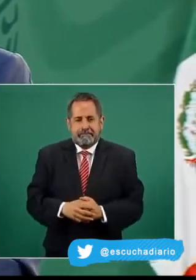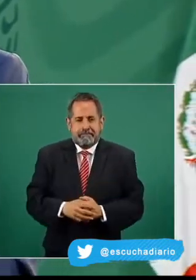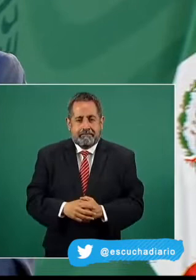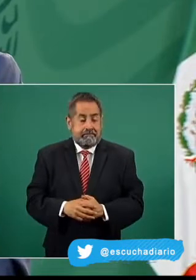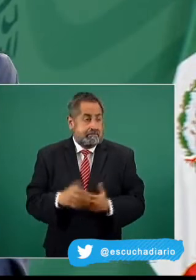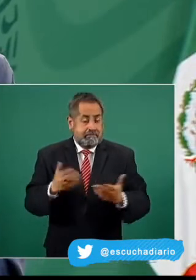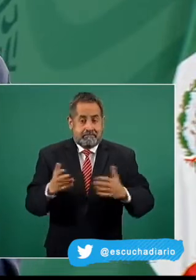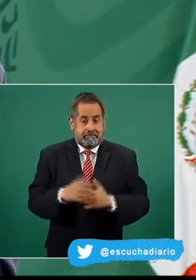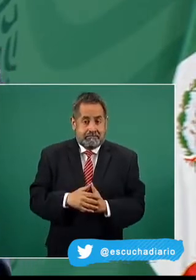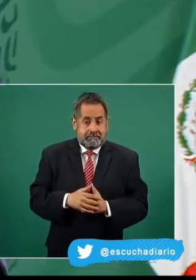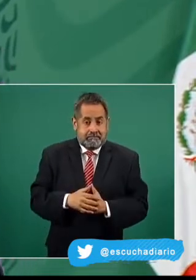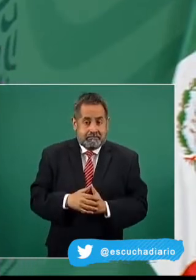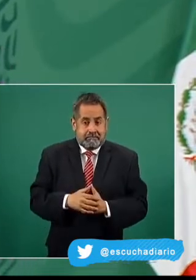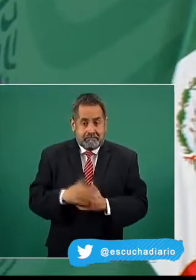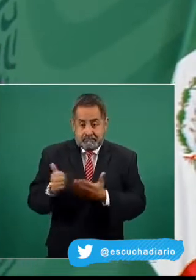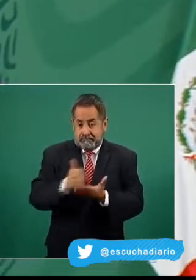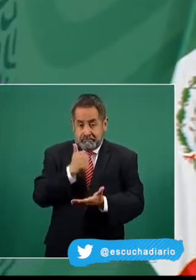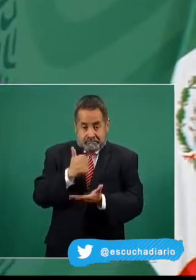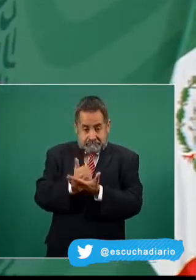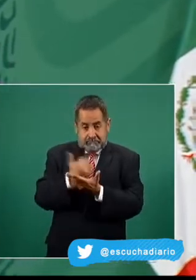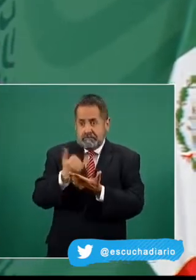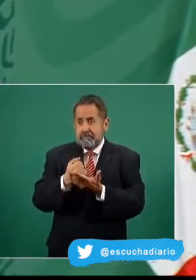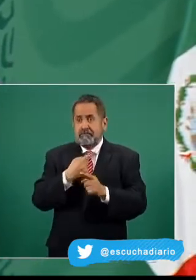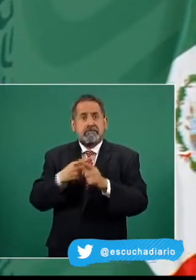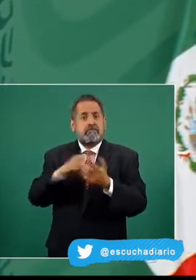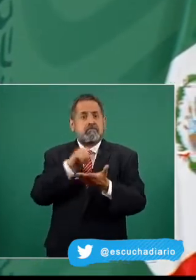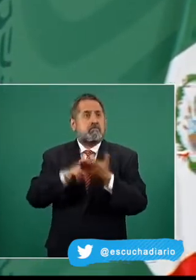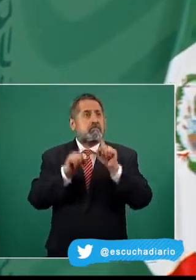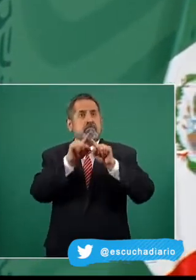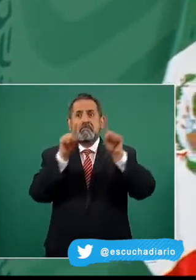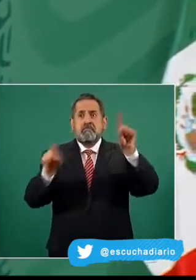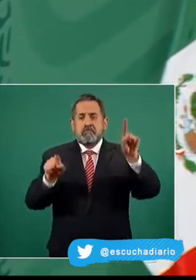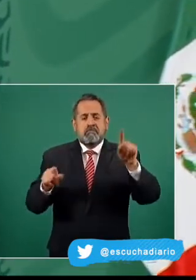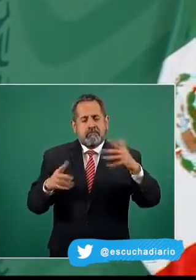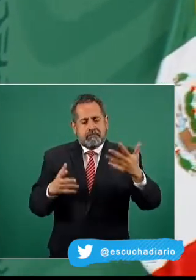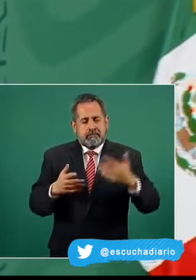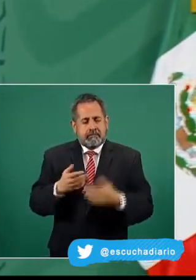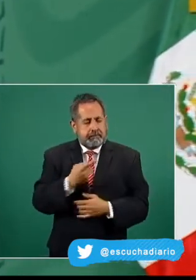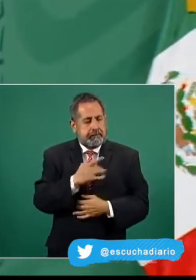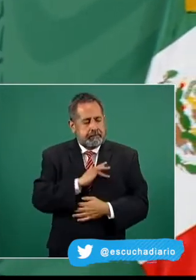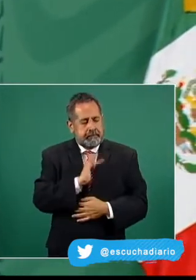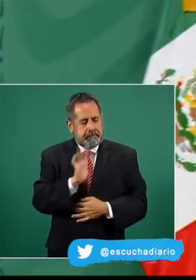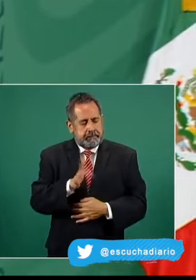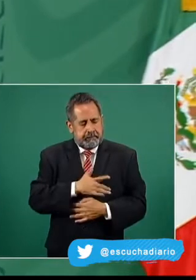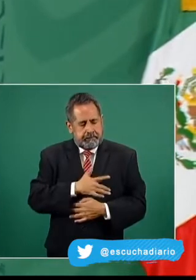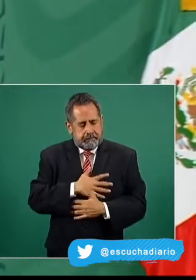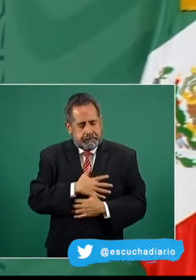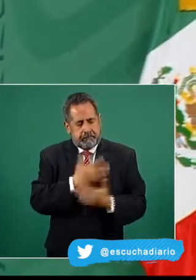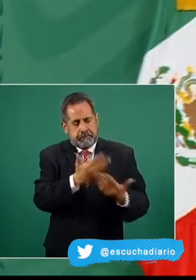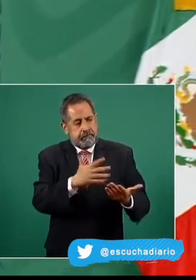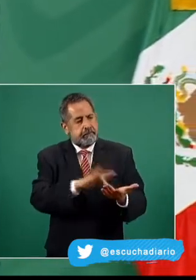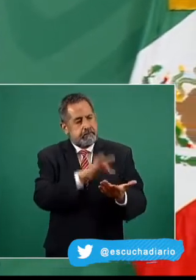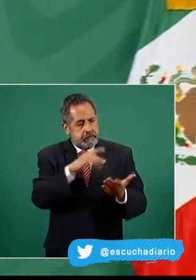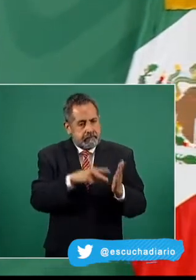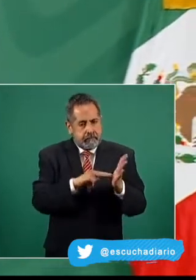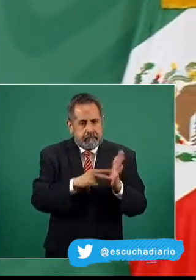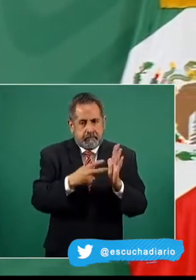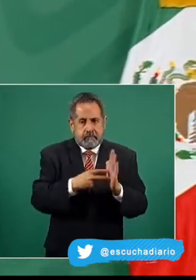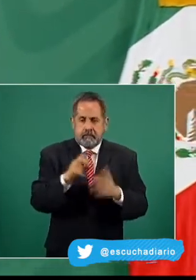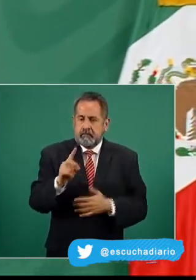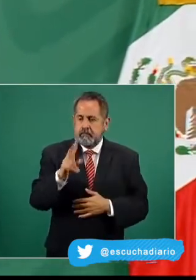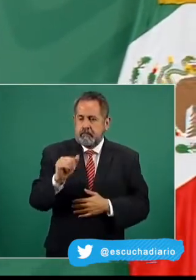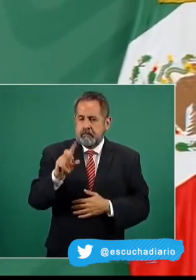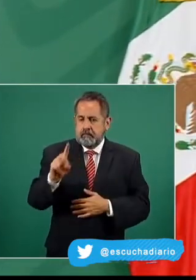en la capital y en todos lados. Entonces, un recuerdo al ingeniero